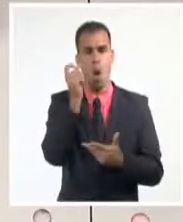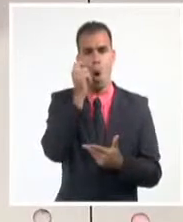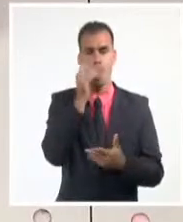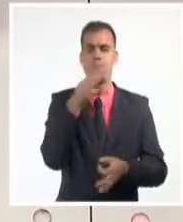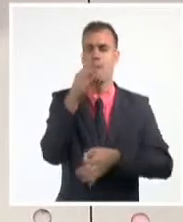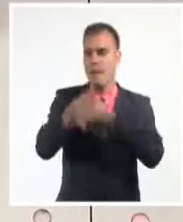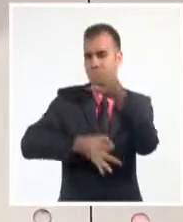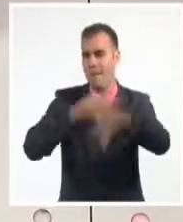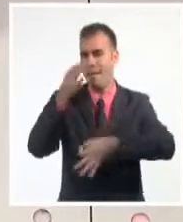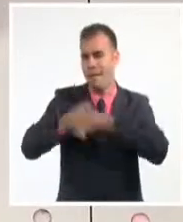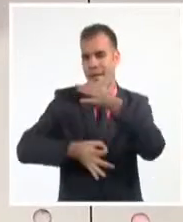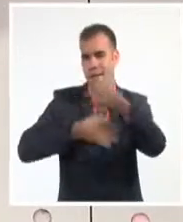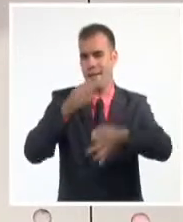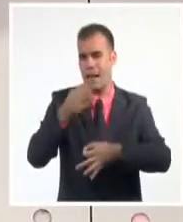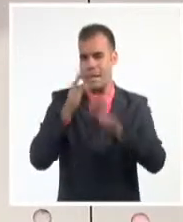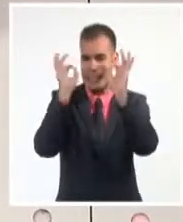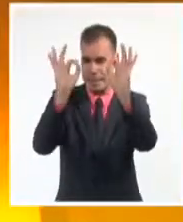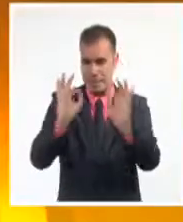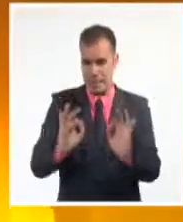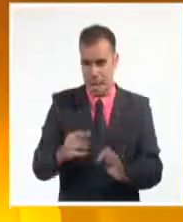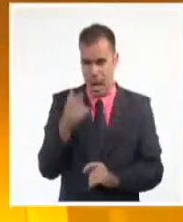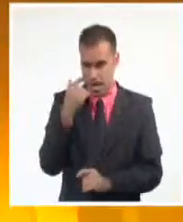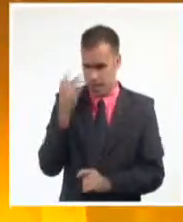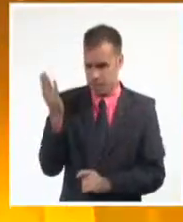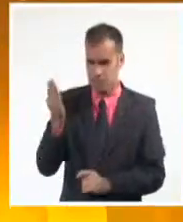Otero, que nos tiene todos los detalles.